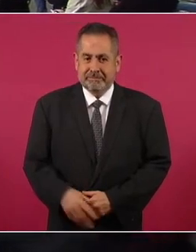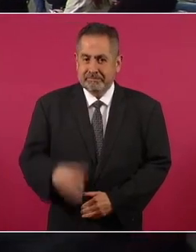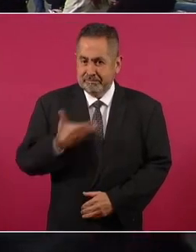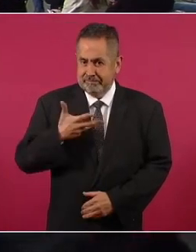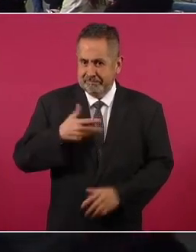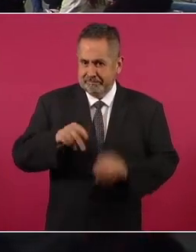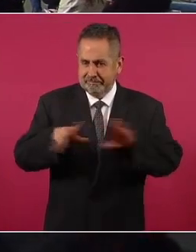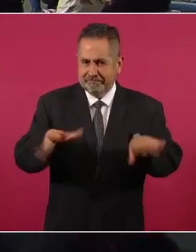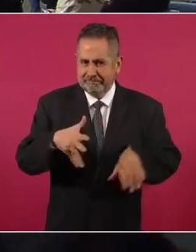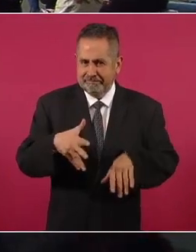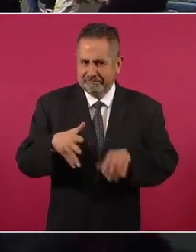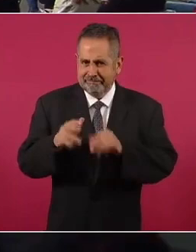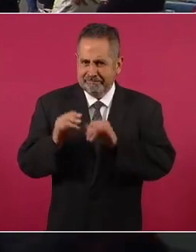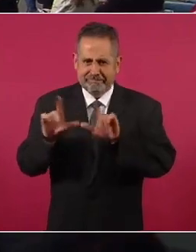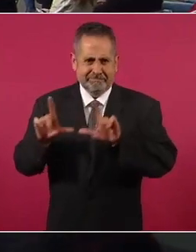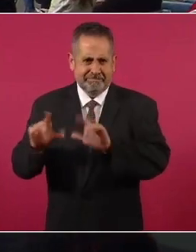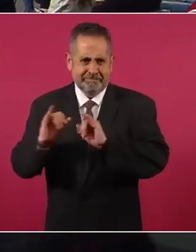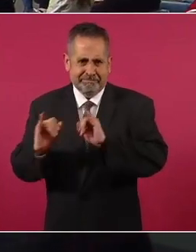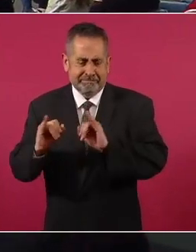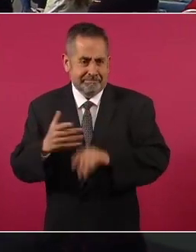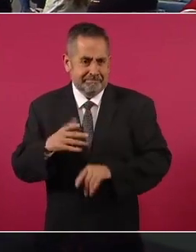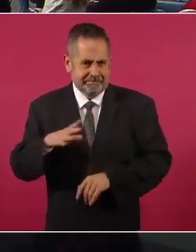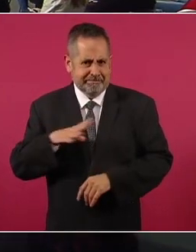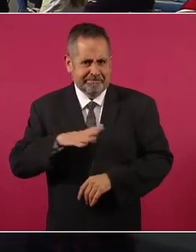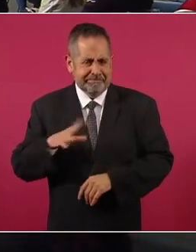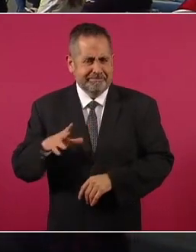¿verdad? Nosotros. ¿Sí hay?